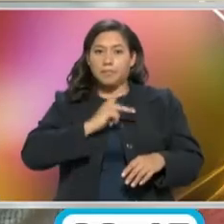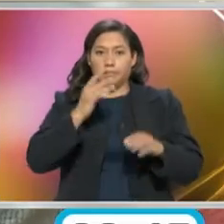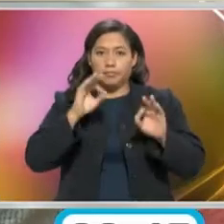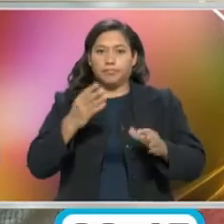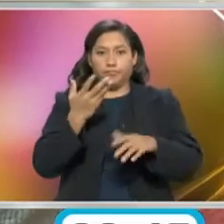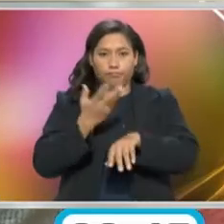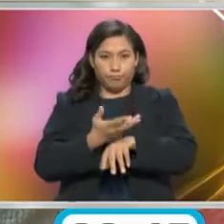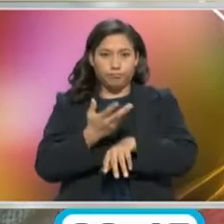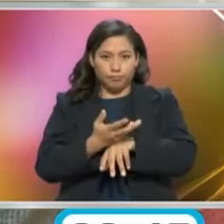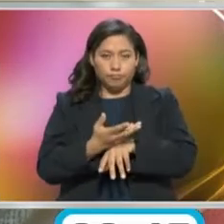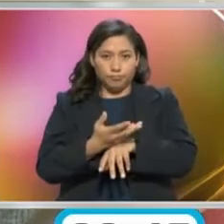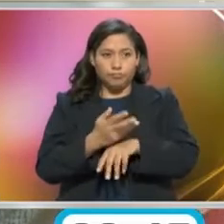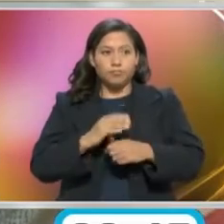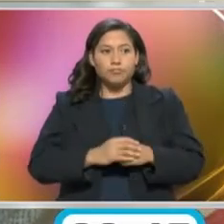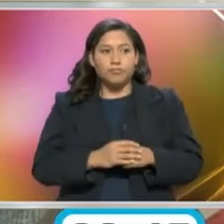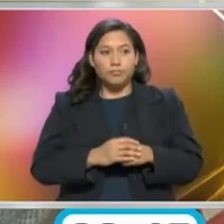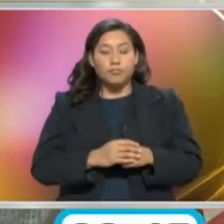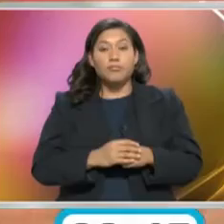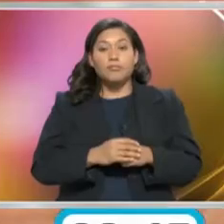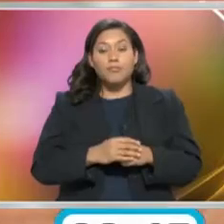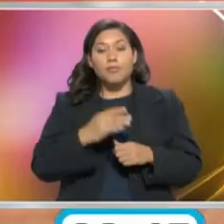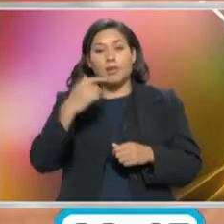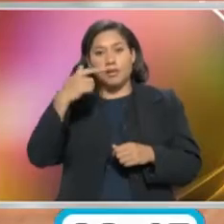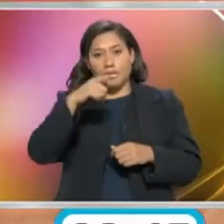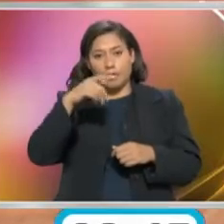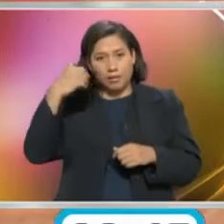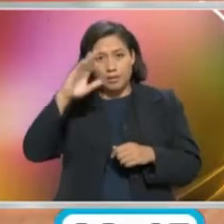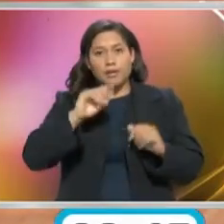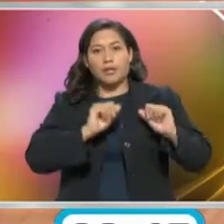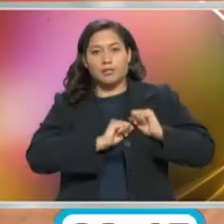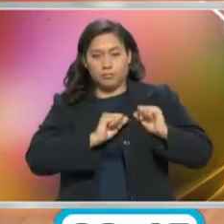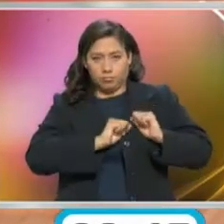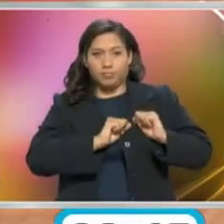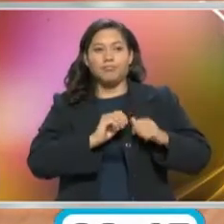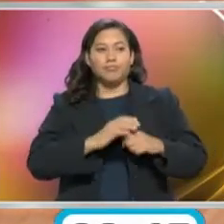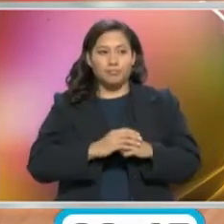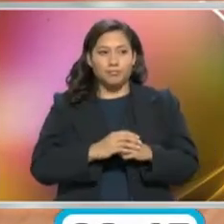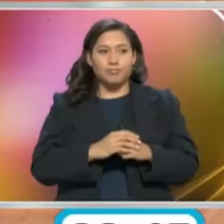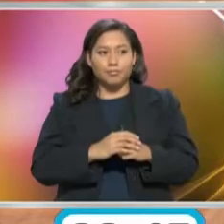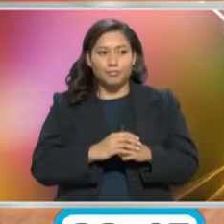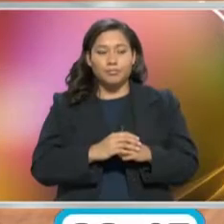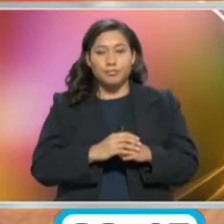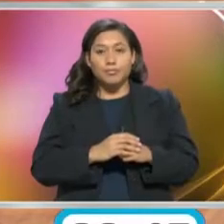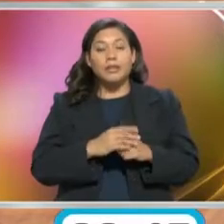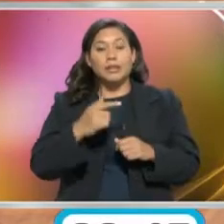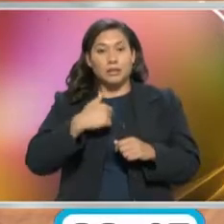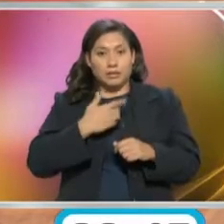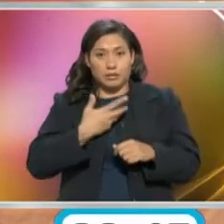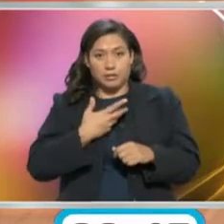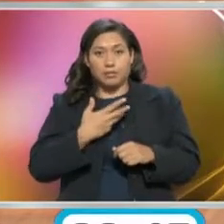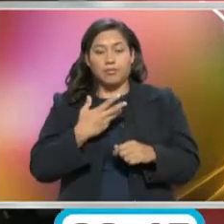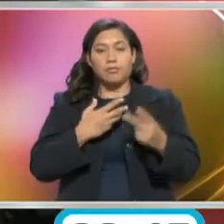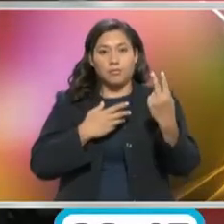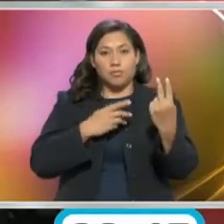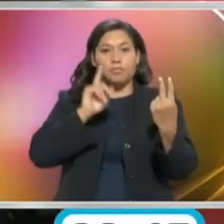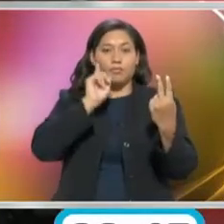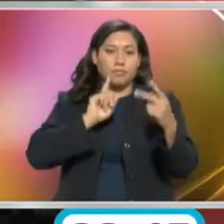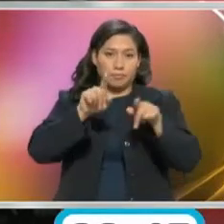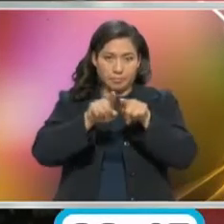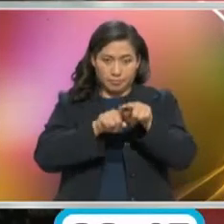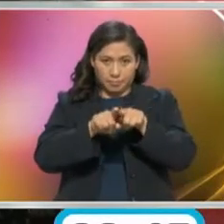americano. mi papá es de Estados Unidos. Era un militare. Es militar. Tengo 2